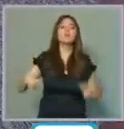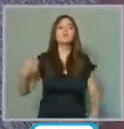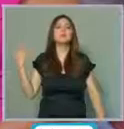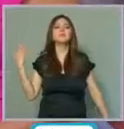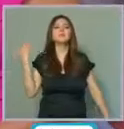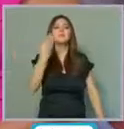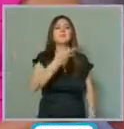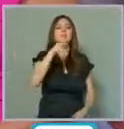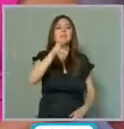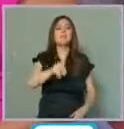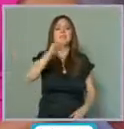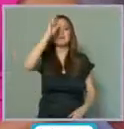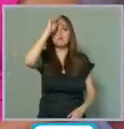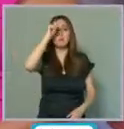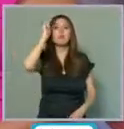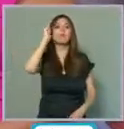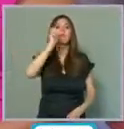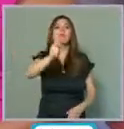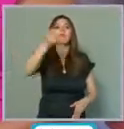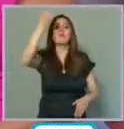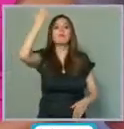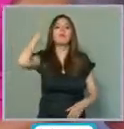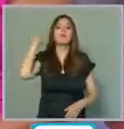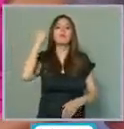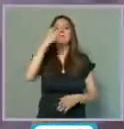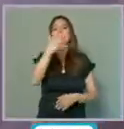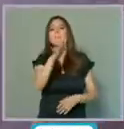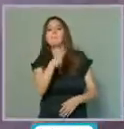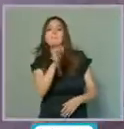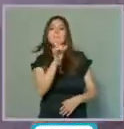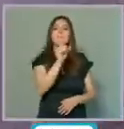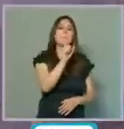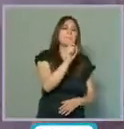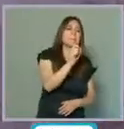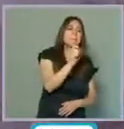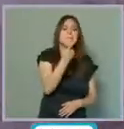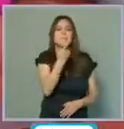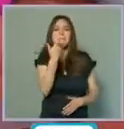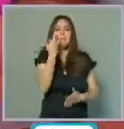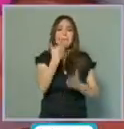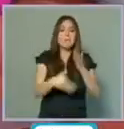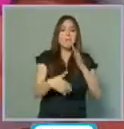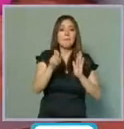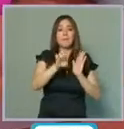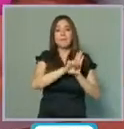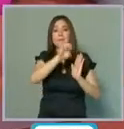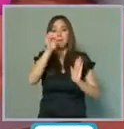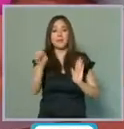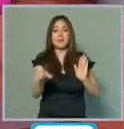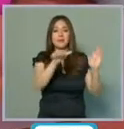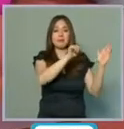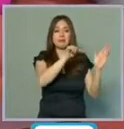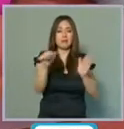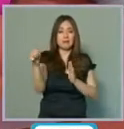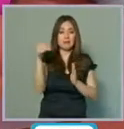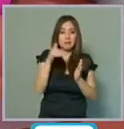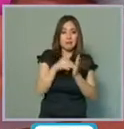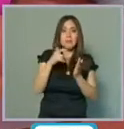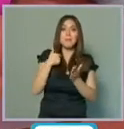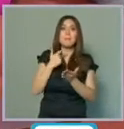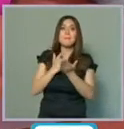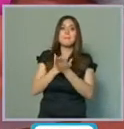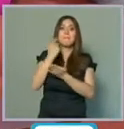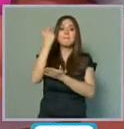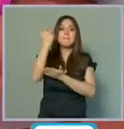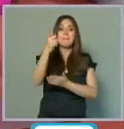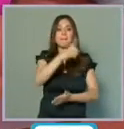así porque era una reclamación de 20 y tantos mil pesos. O sea, si de 600,000 pesos que se habían dañado a los franceses,